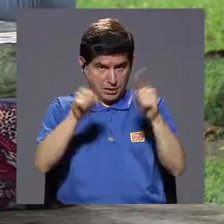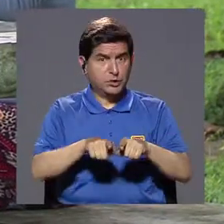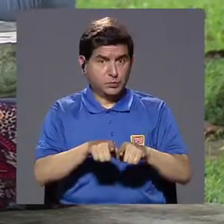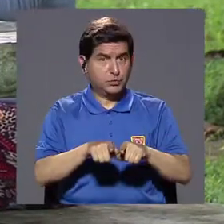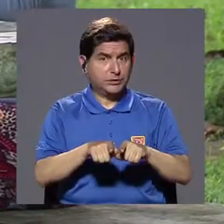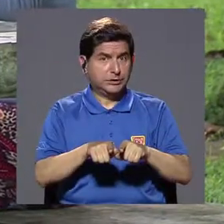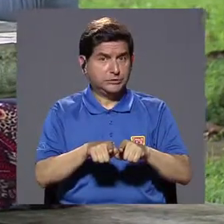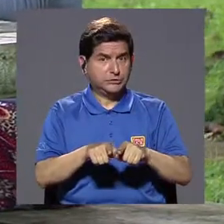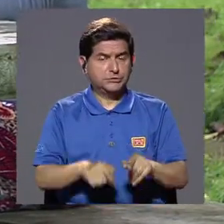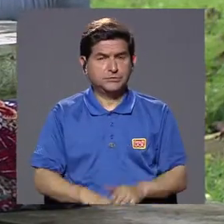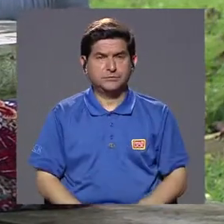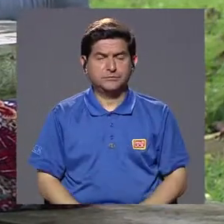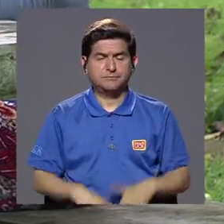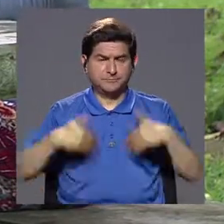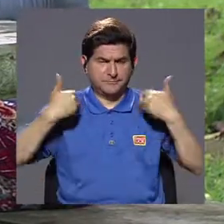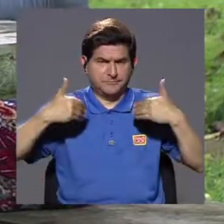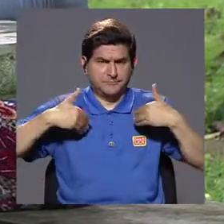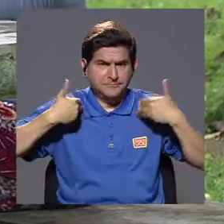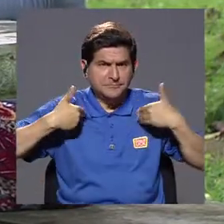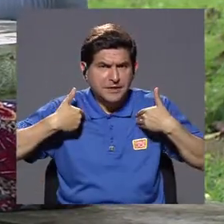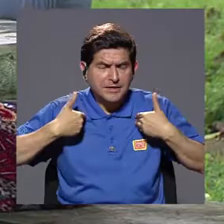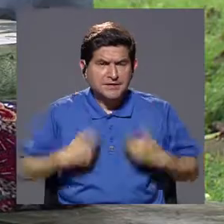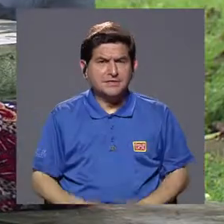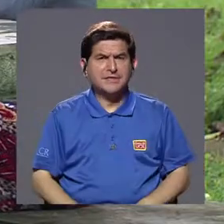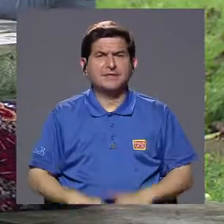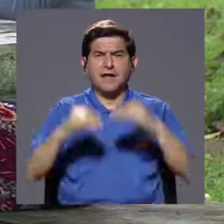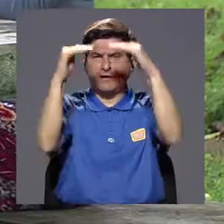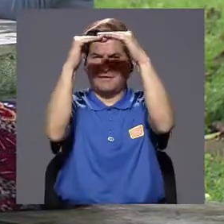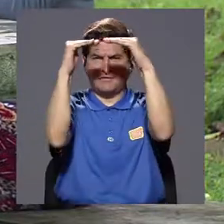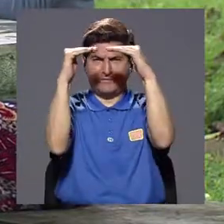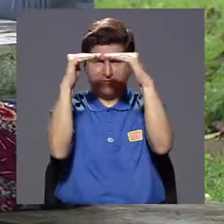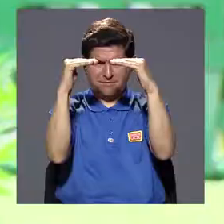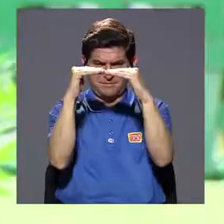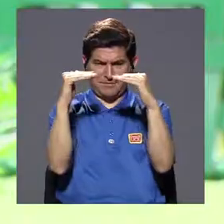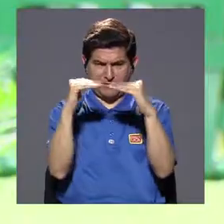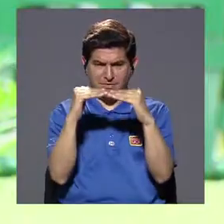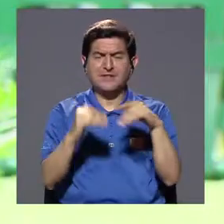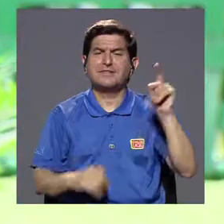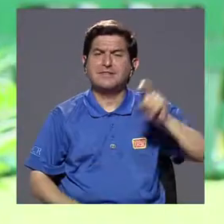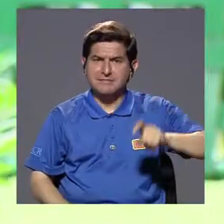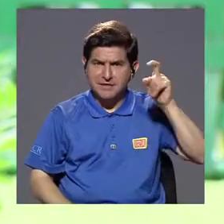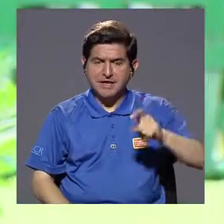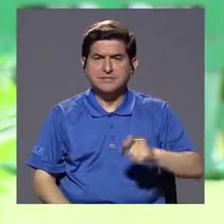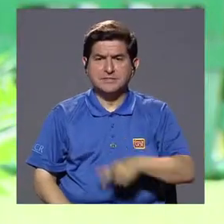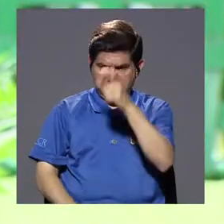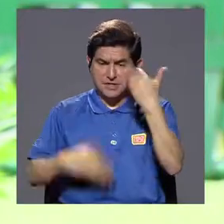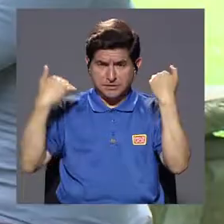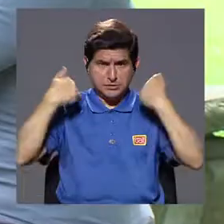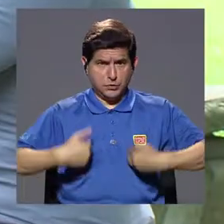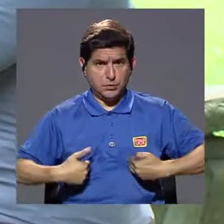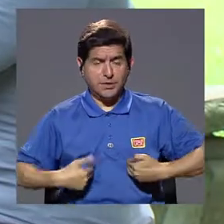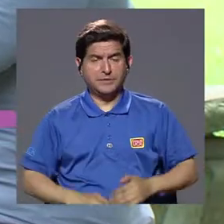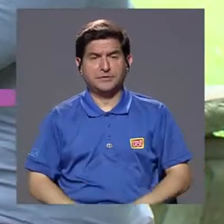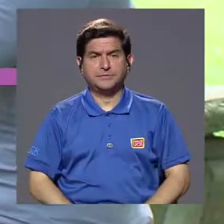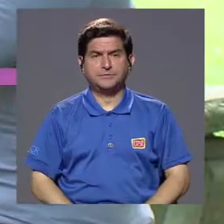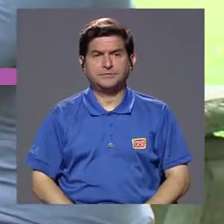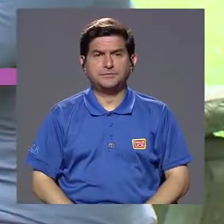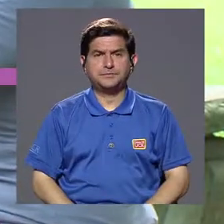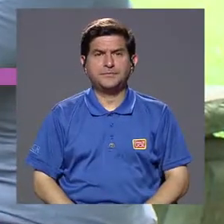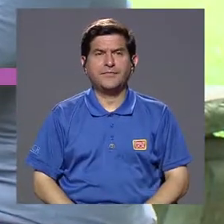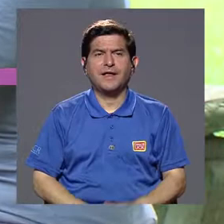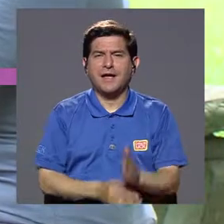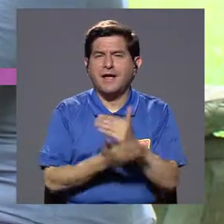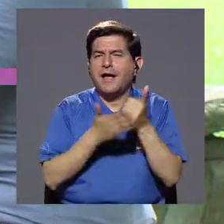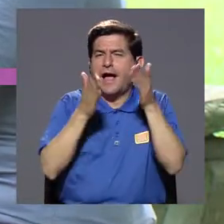sí verdad que la felicidad está en una escala de necesidades del ser humano bueno de la vida